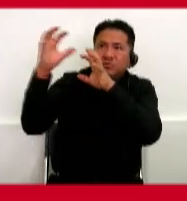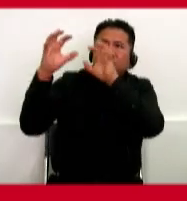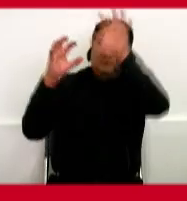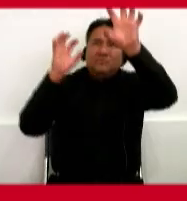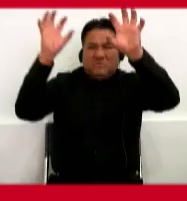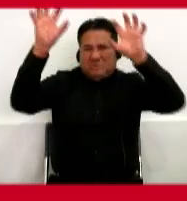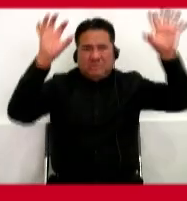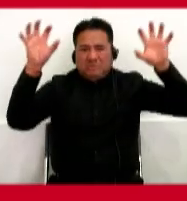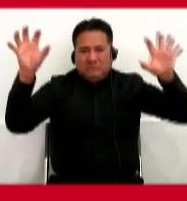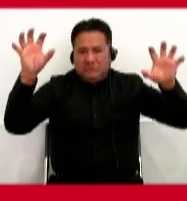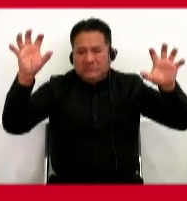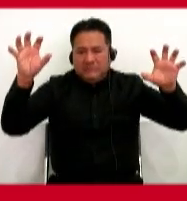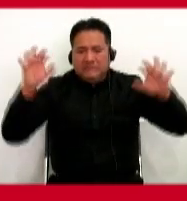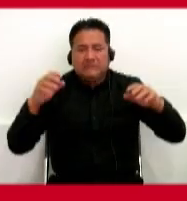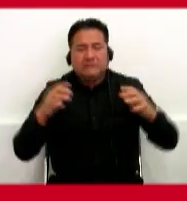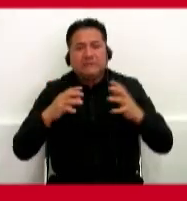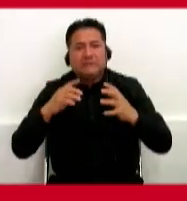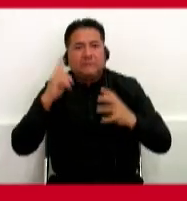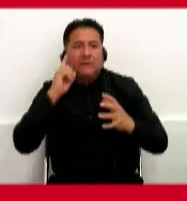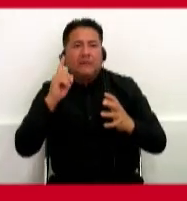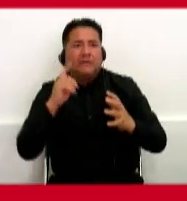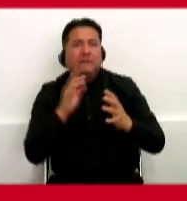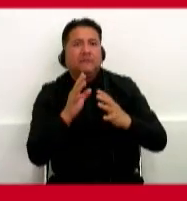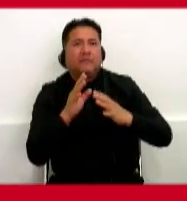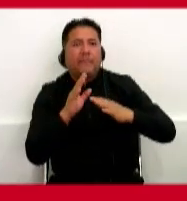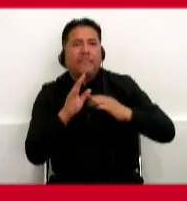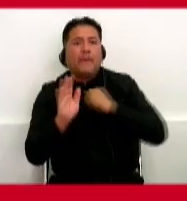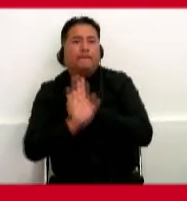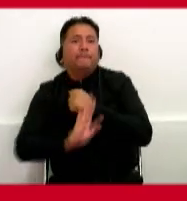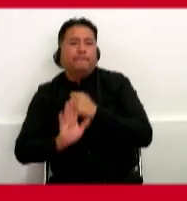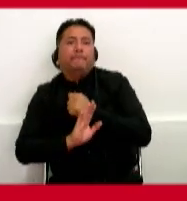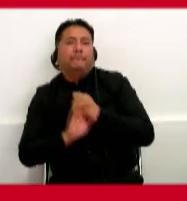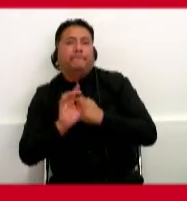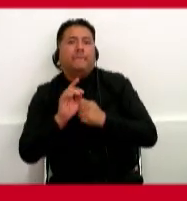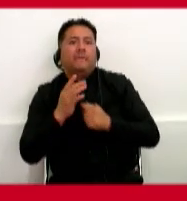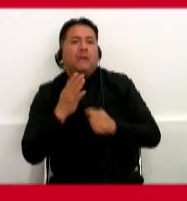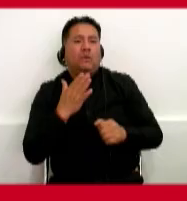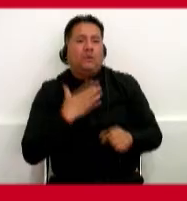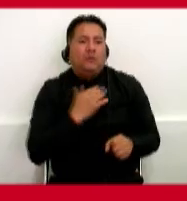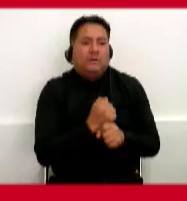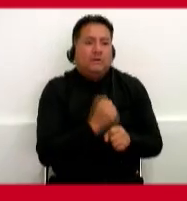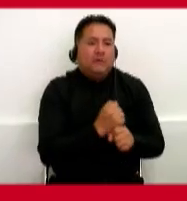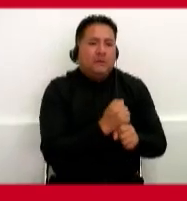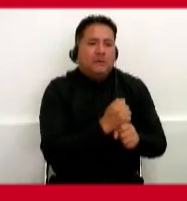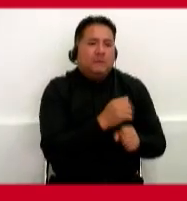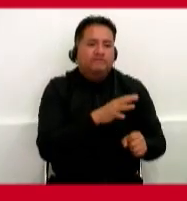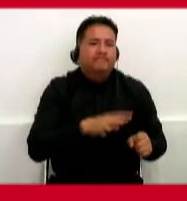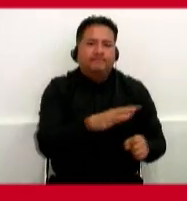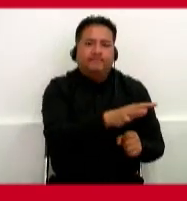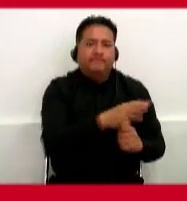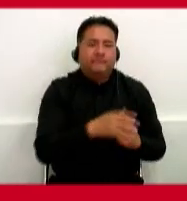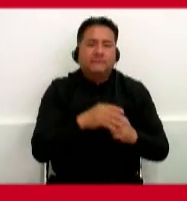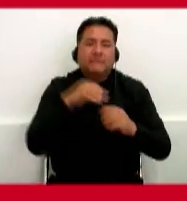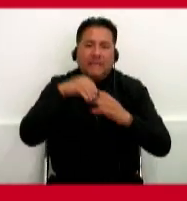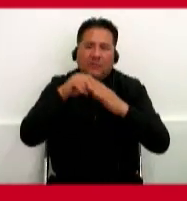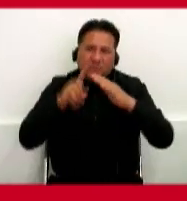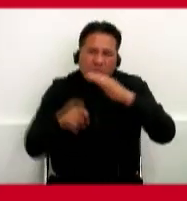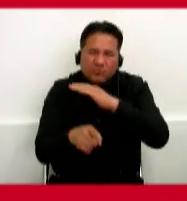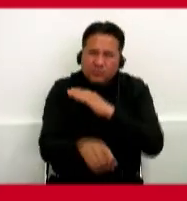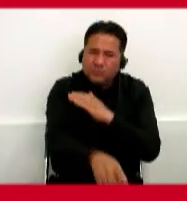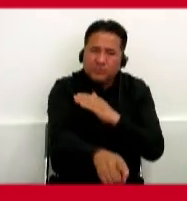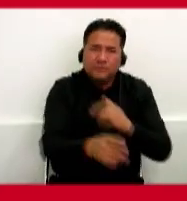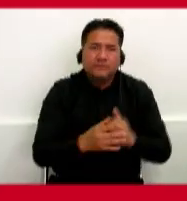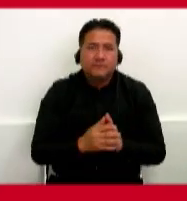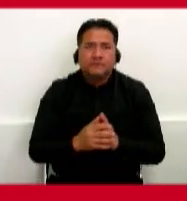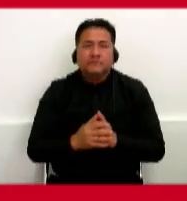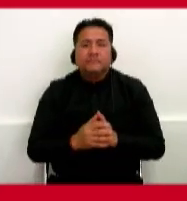alguna inestabilidad en nuestras infraestructuras principales que sirven para la operación en la parte de la profundidad de la mina. Entonces, estos eran